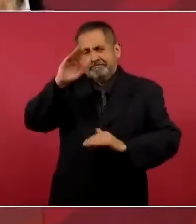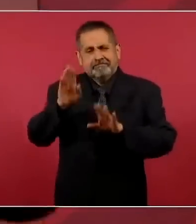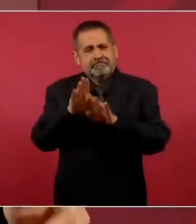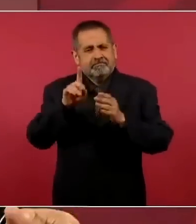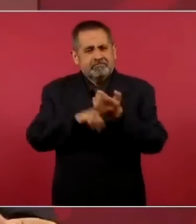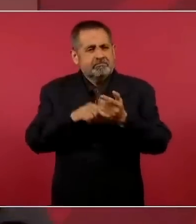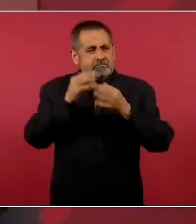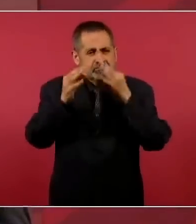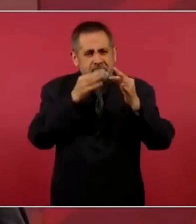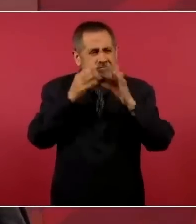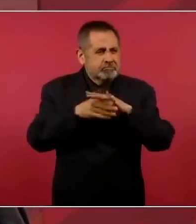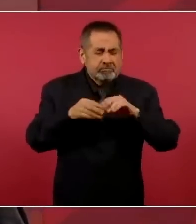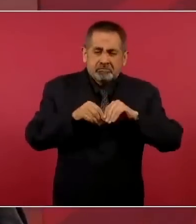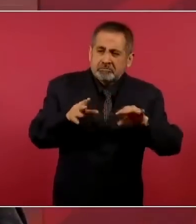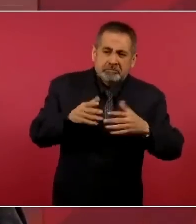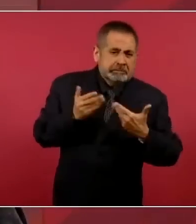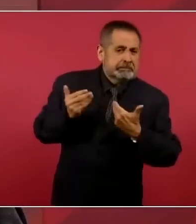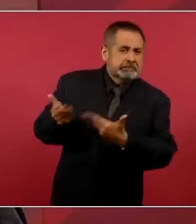medios,